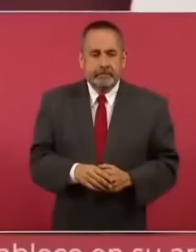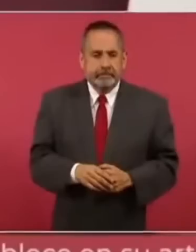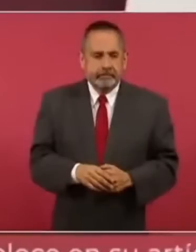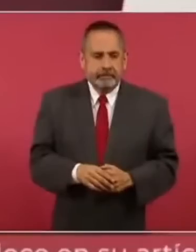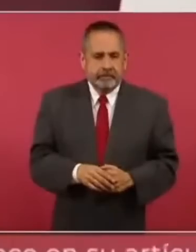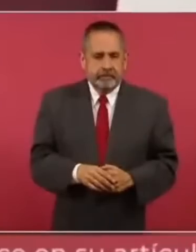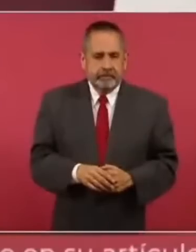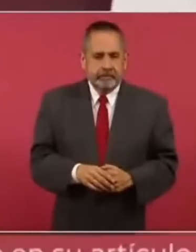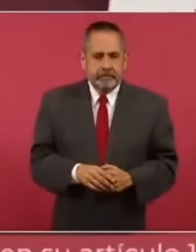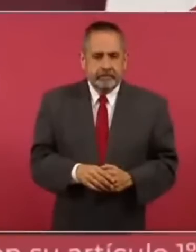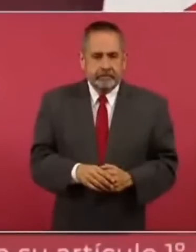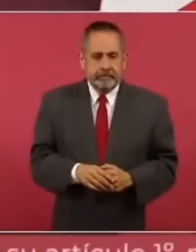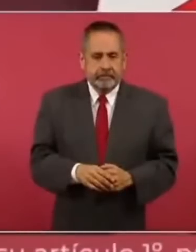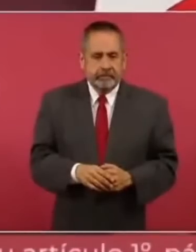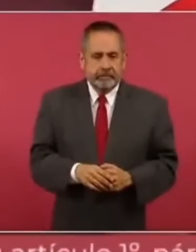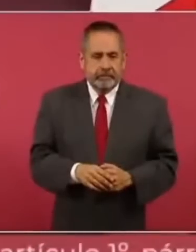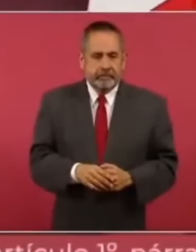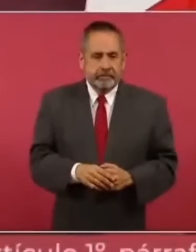no